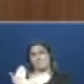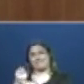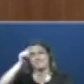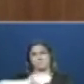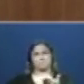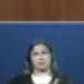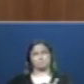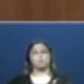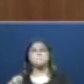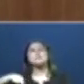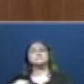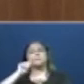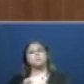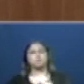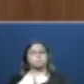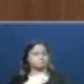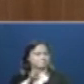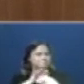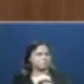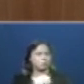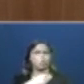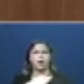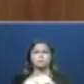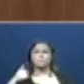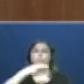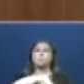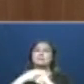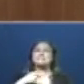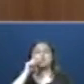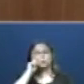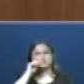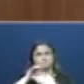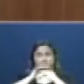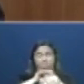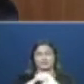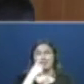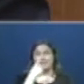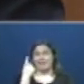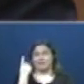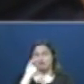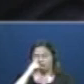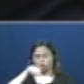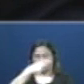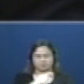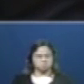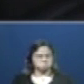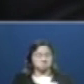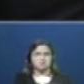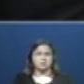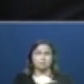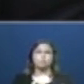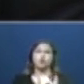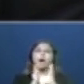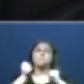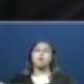y que está marcando las líneas de nuestra política turística a principios del próximo año aprobaremos el plan estratégico de turismo